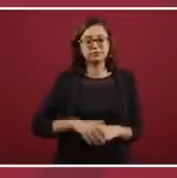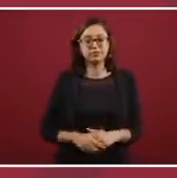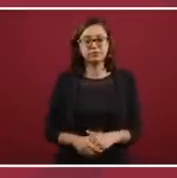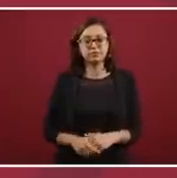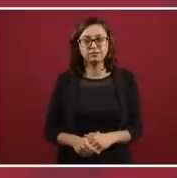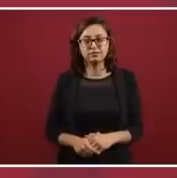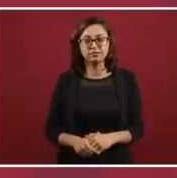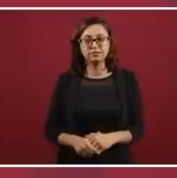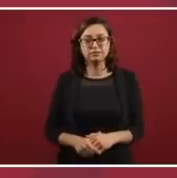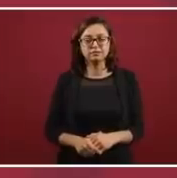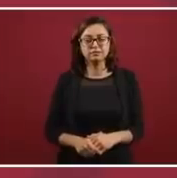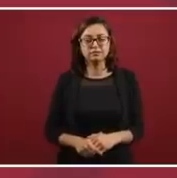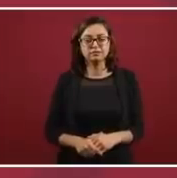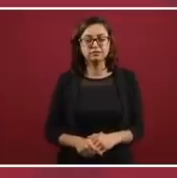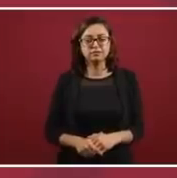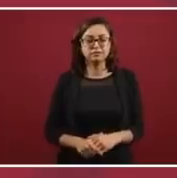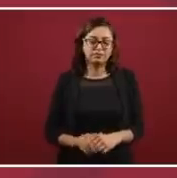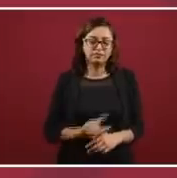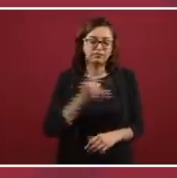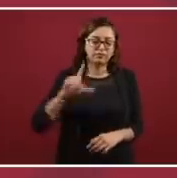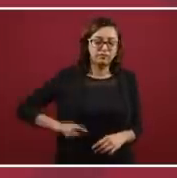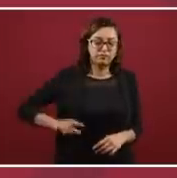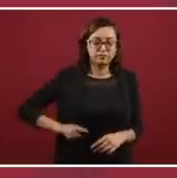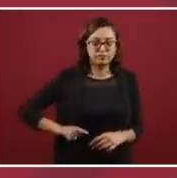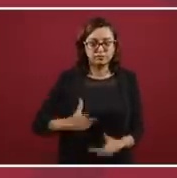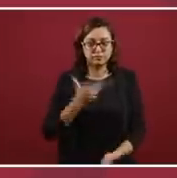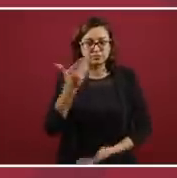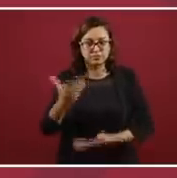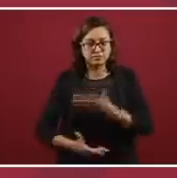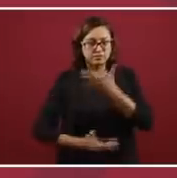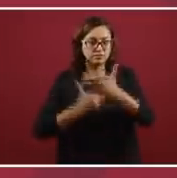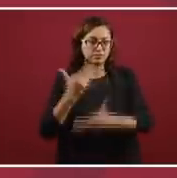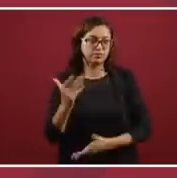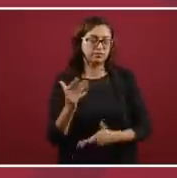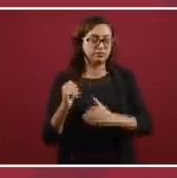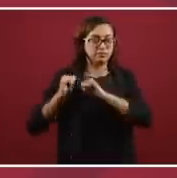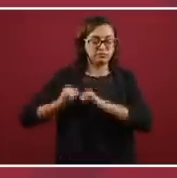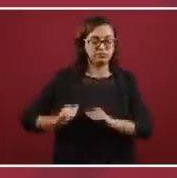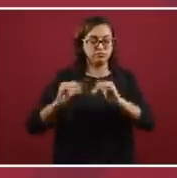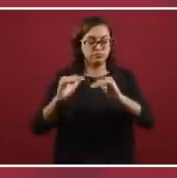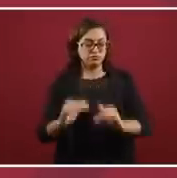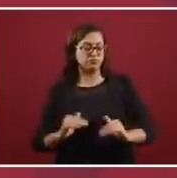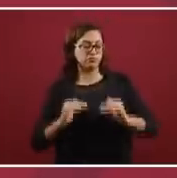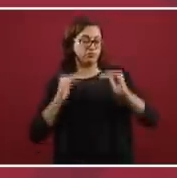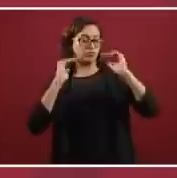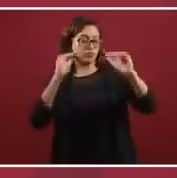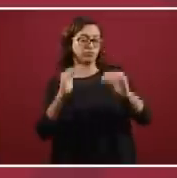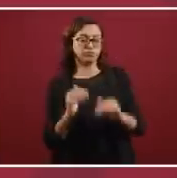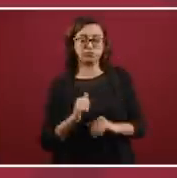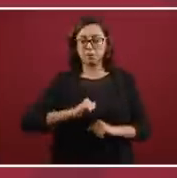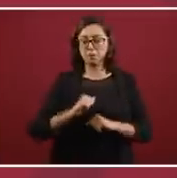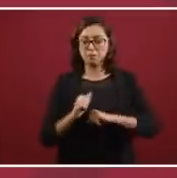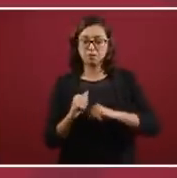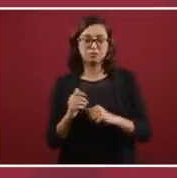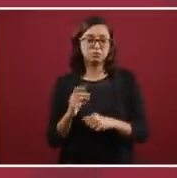si un servidor público de alto nivel tenía influencias,